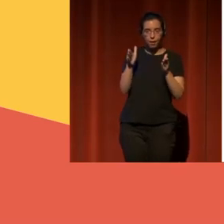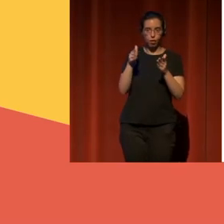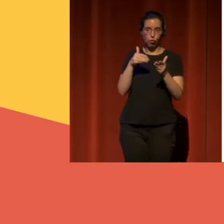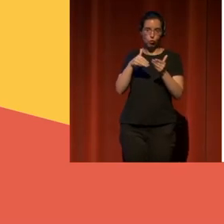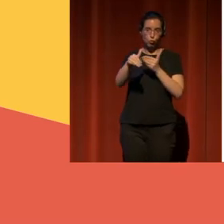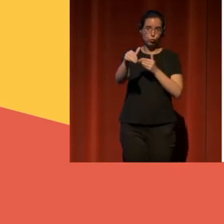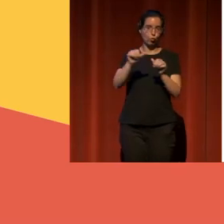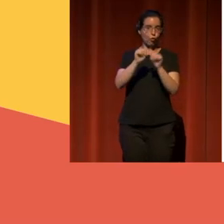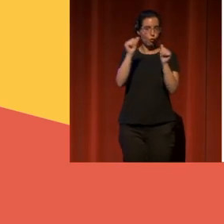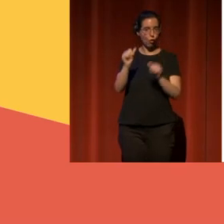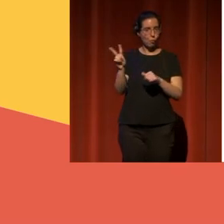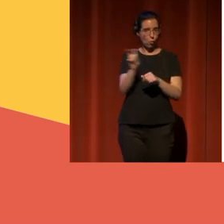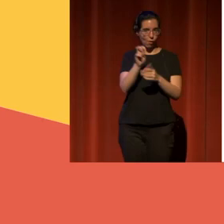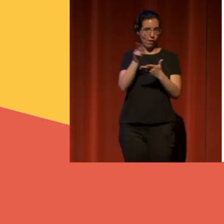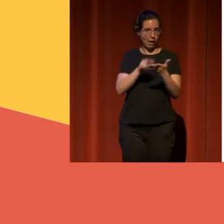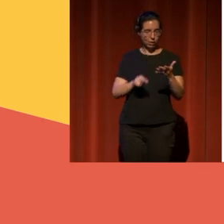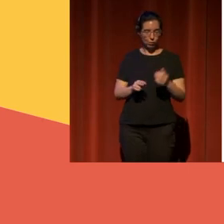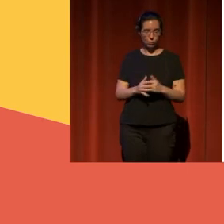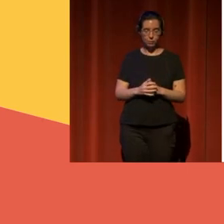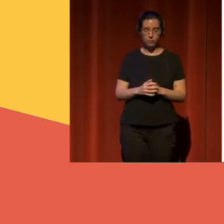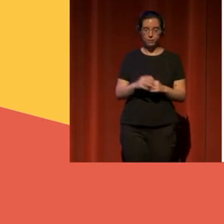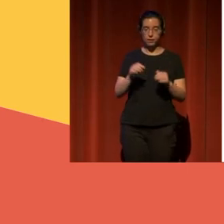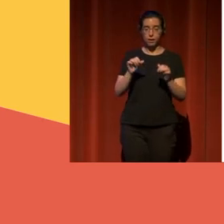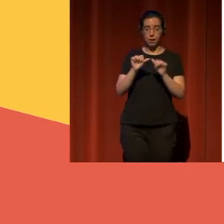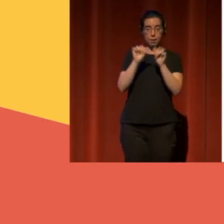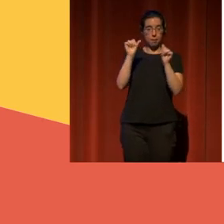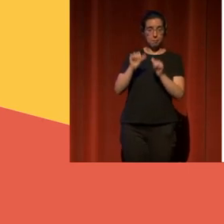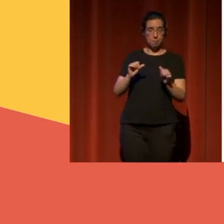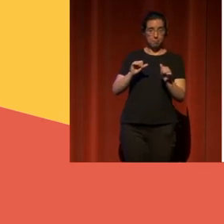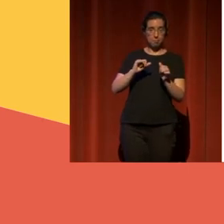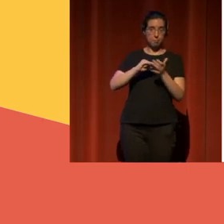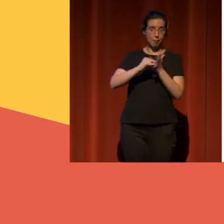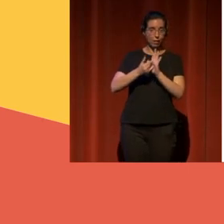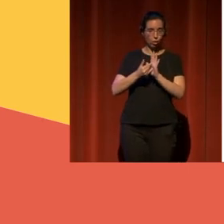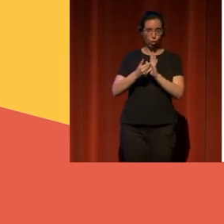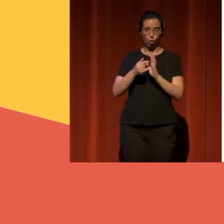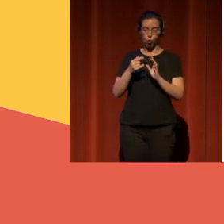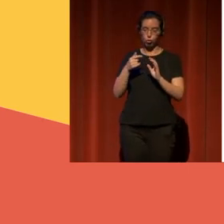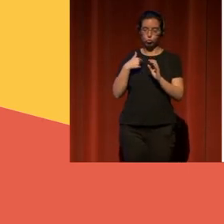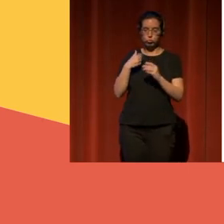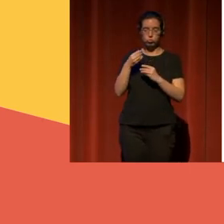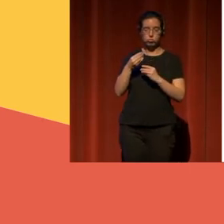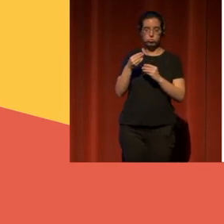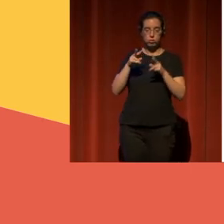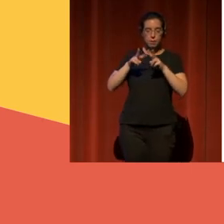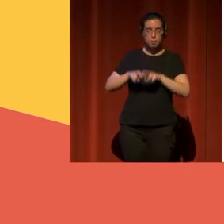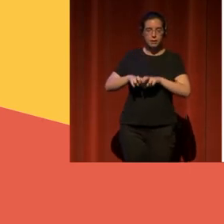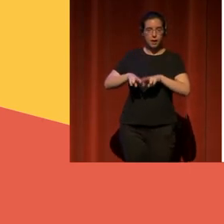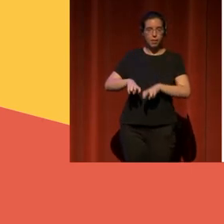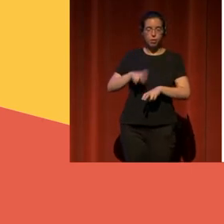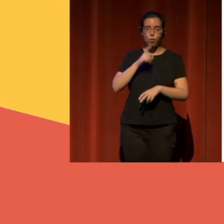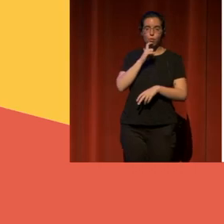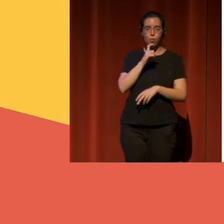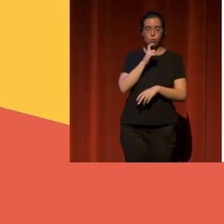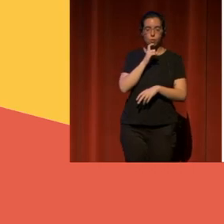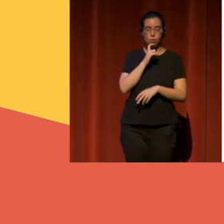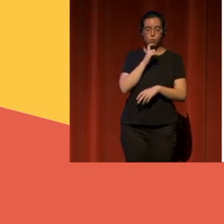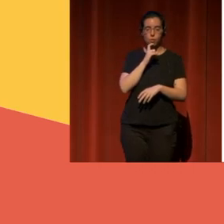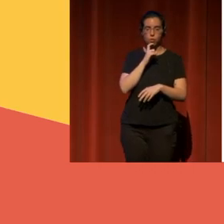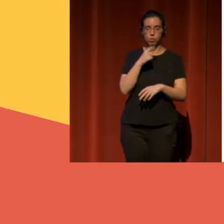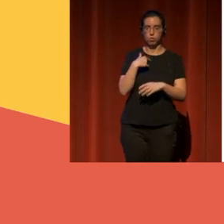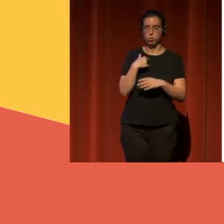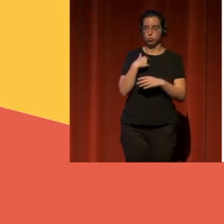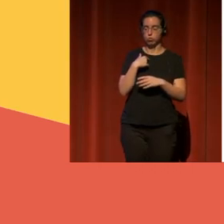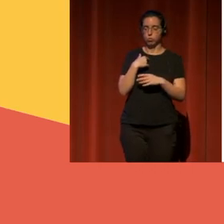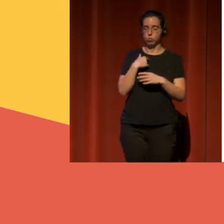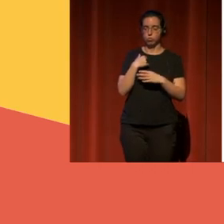lectura. Bueno, la metodología que he seguido para esta investigación ha sido una. Me ha apoyado